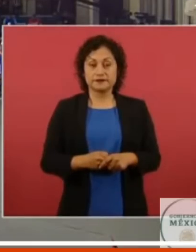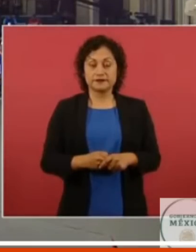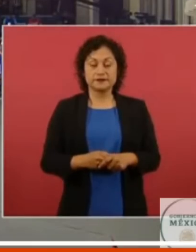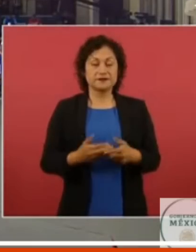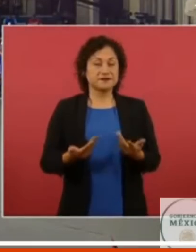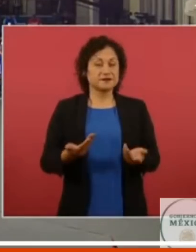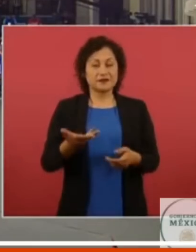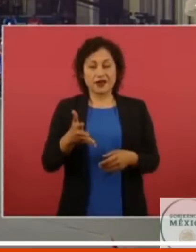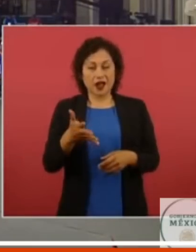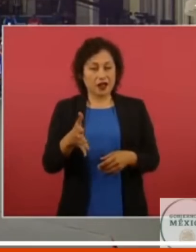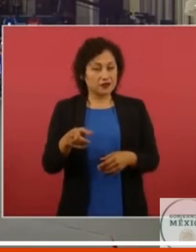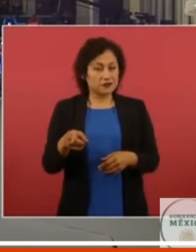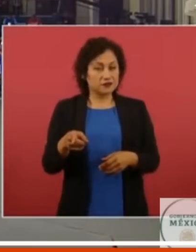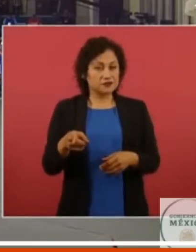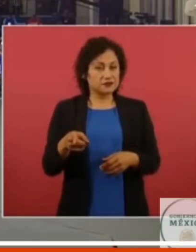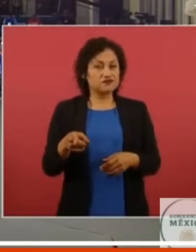cosas comentadas